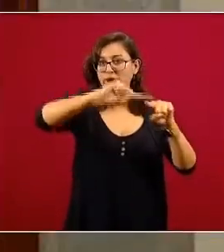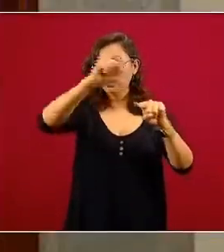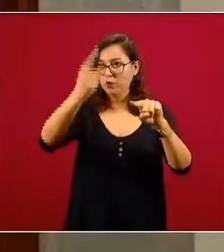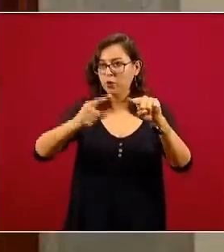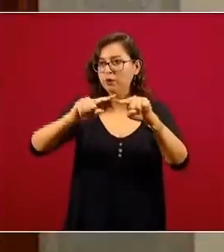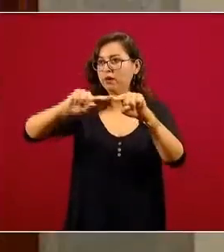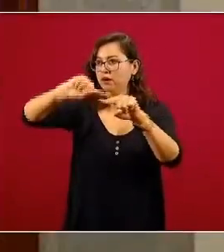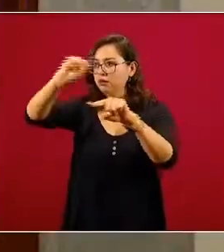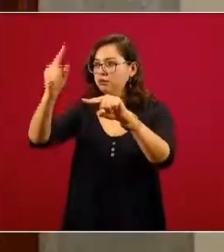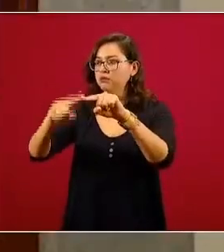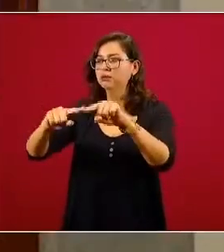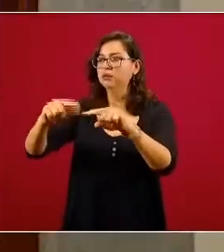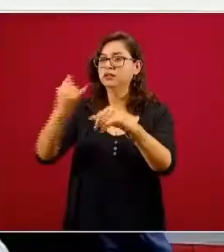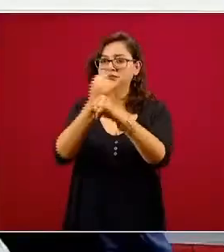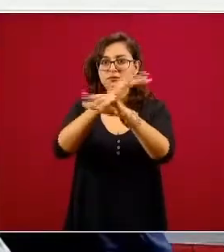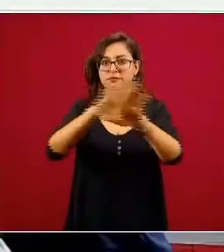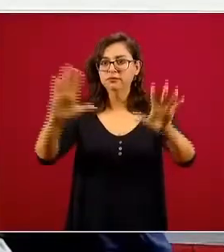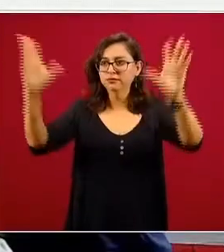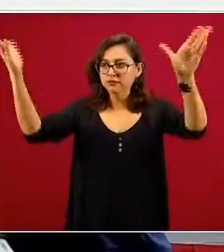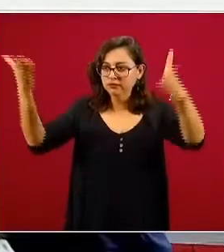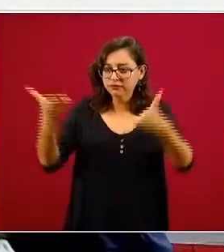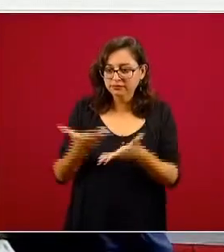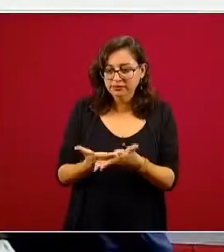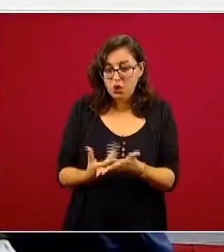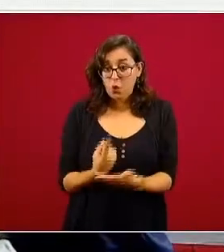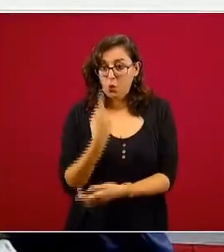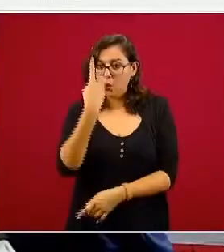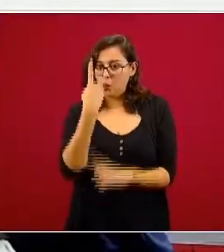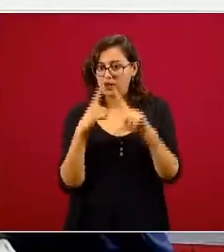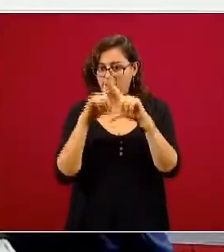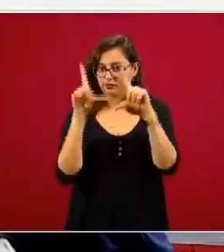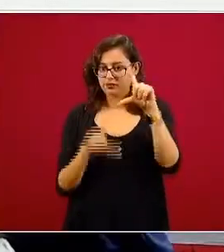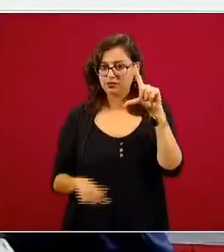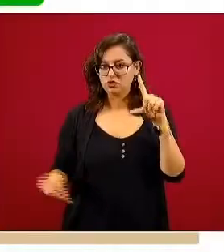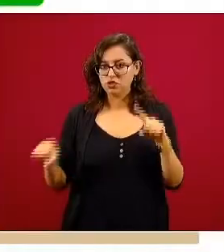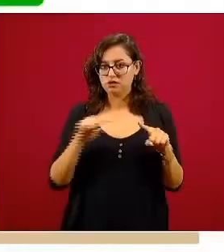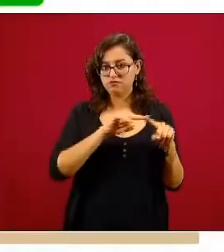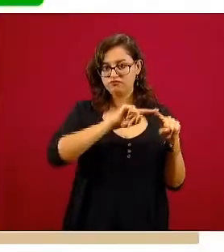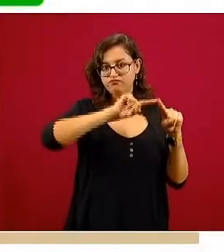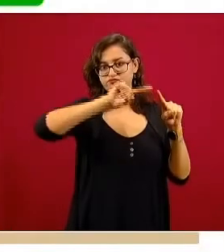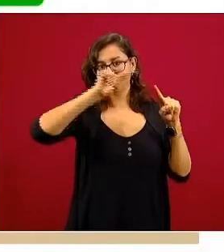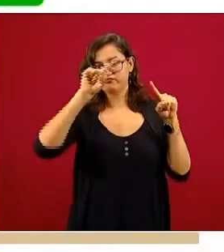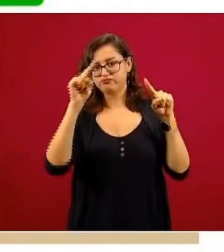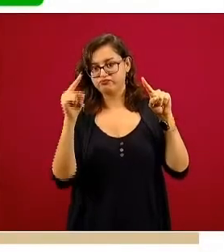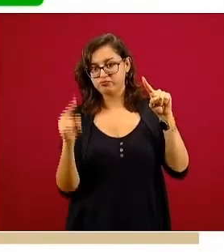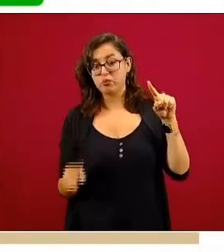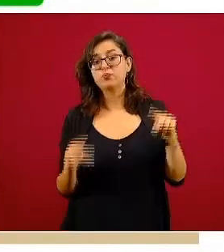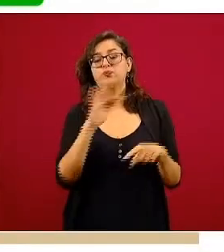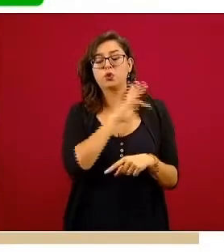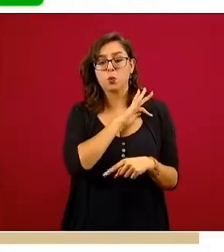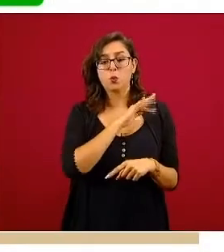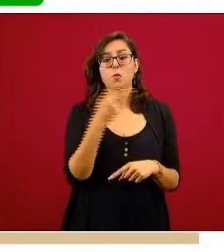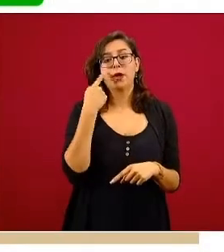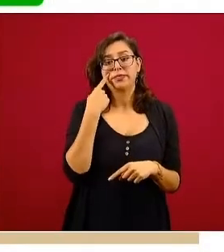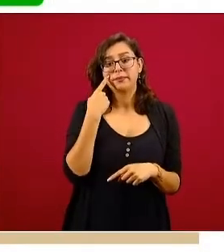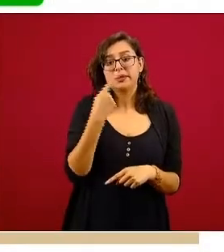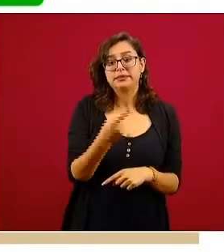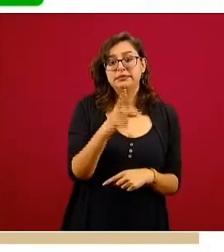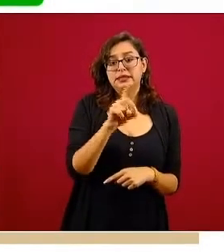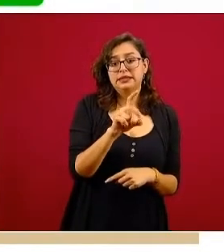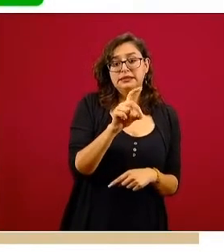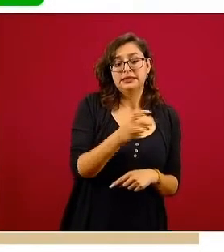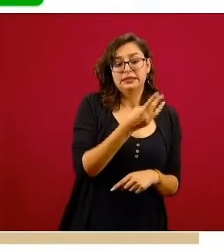produciendo en cada una de las entidades federativas. Para el día de hoy, la tendencia descendente entre la semana 33